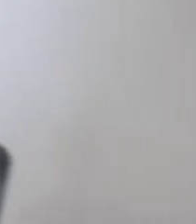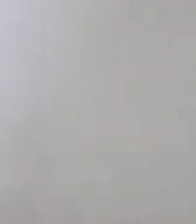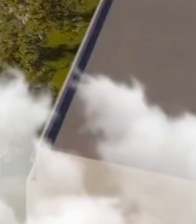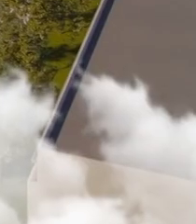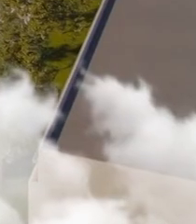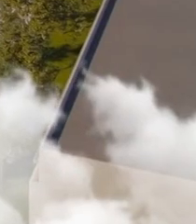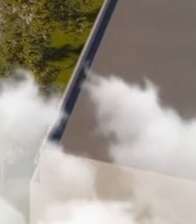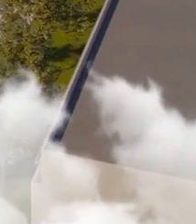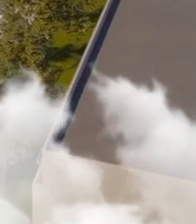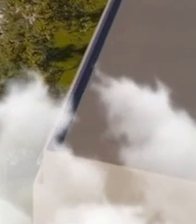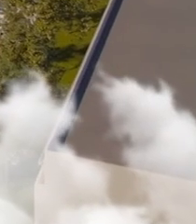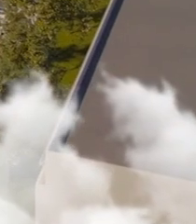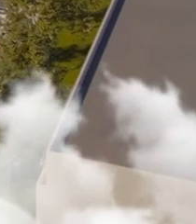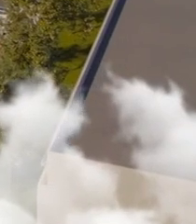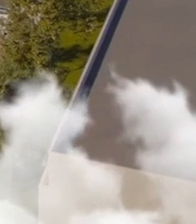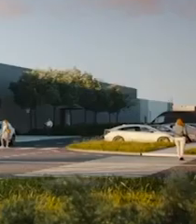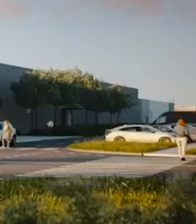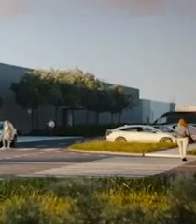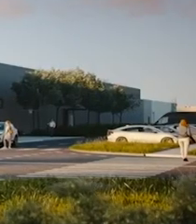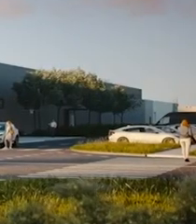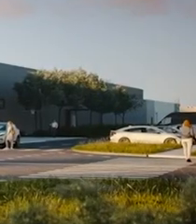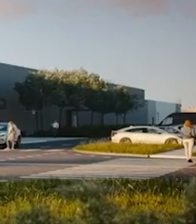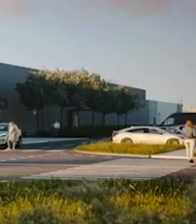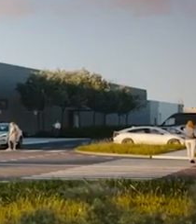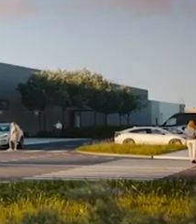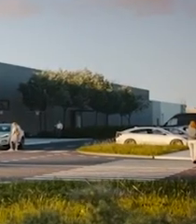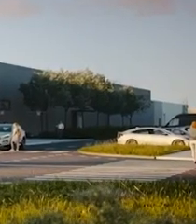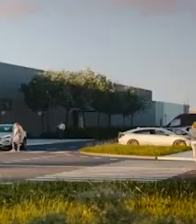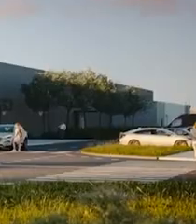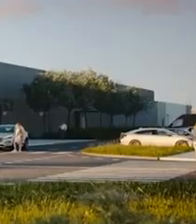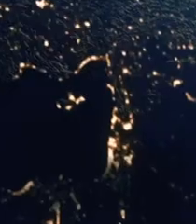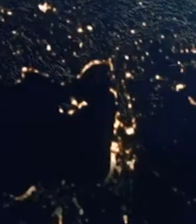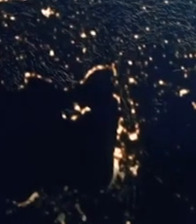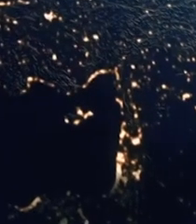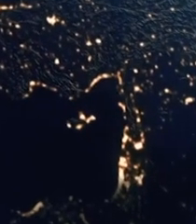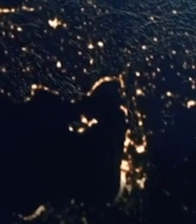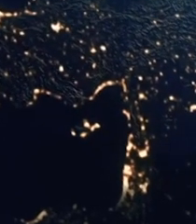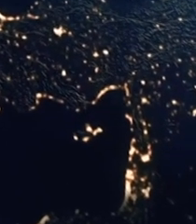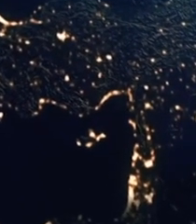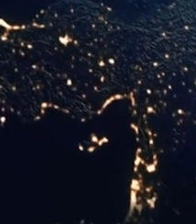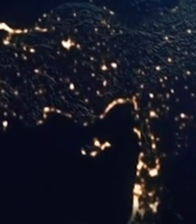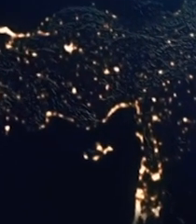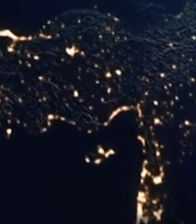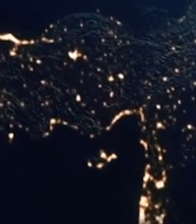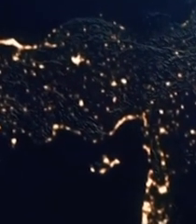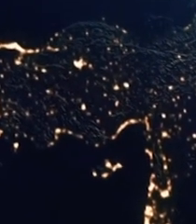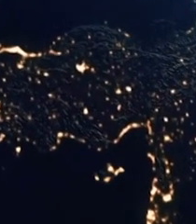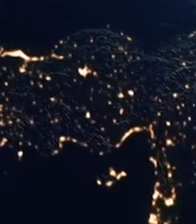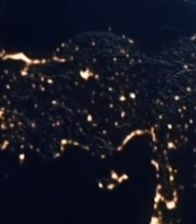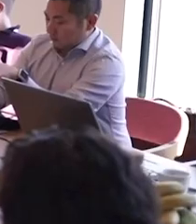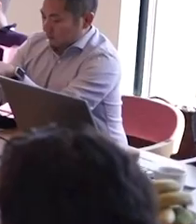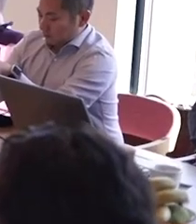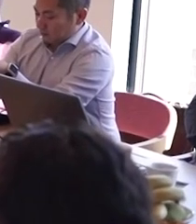US, I gave promise to my dad that one day I'll come back and build a company that will put this country, this region, on the